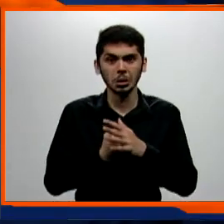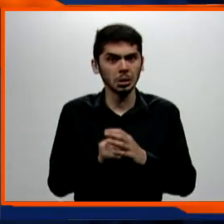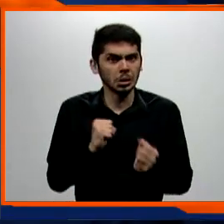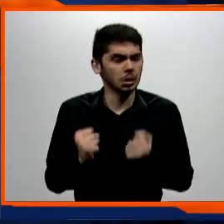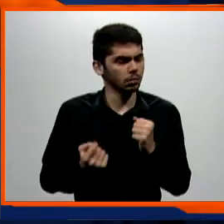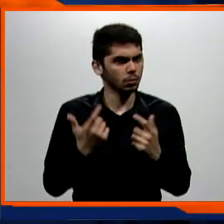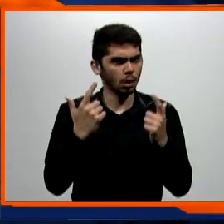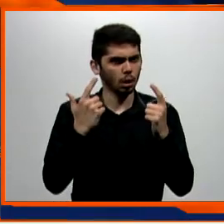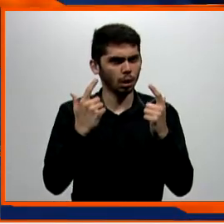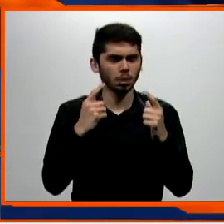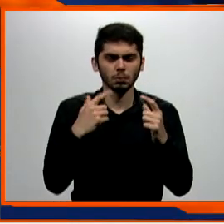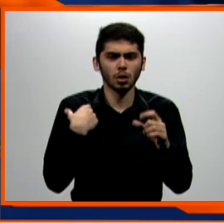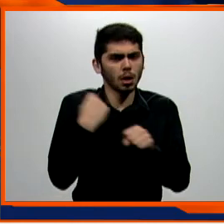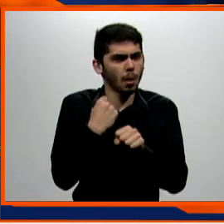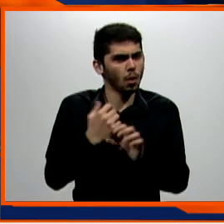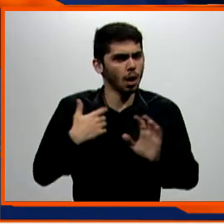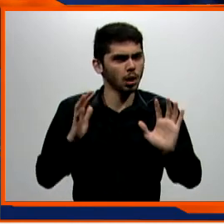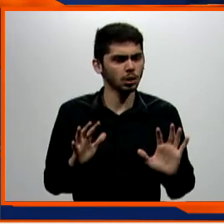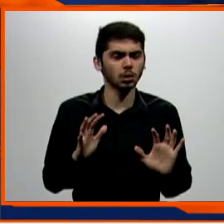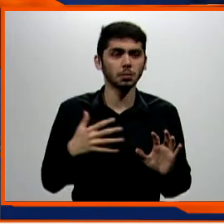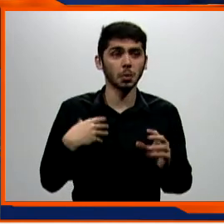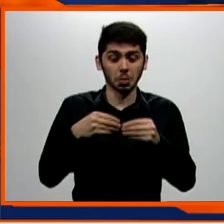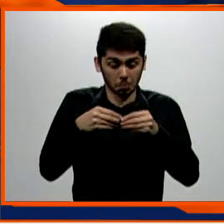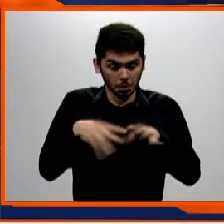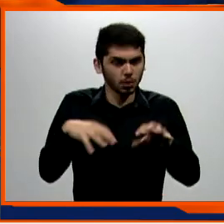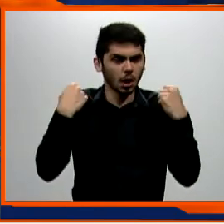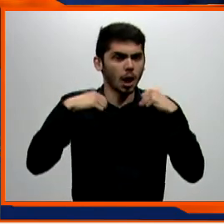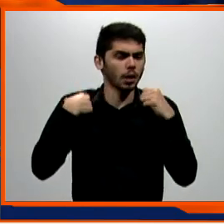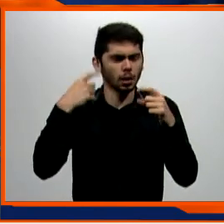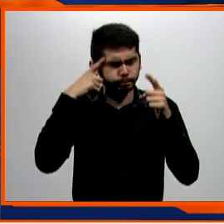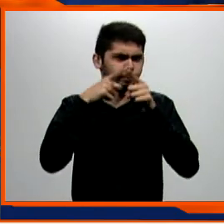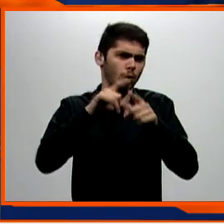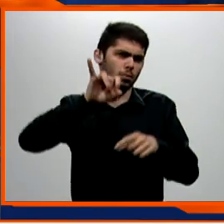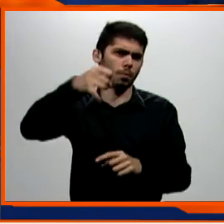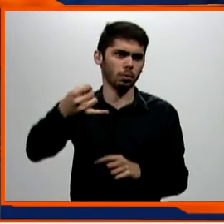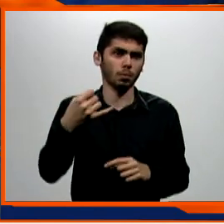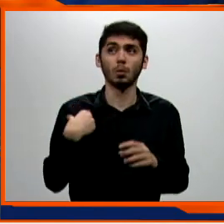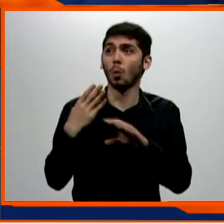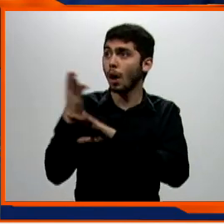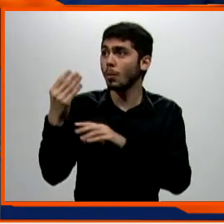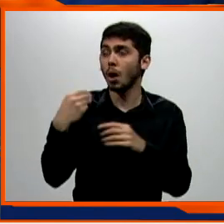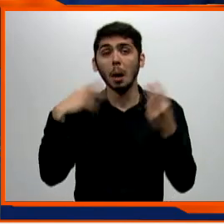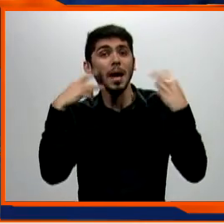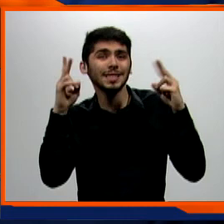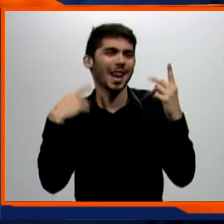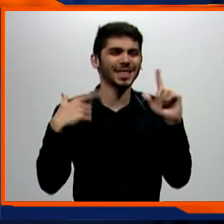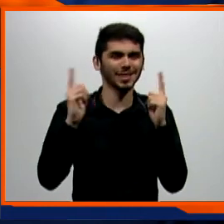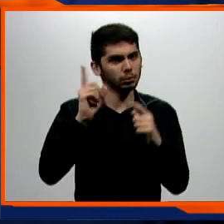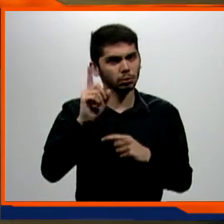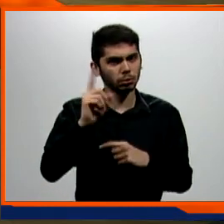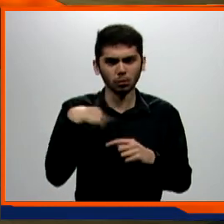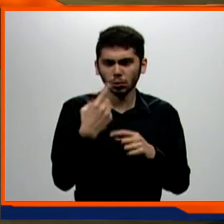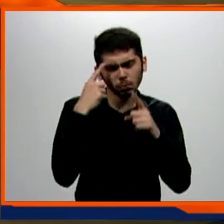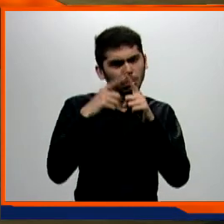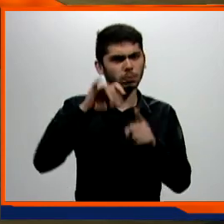trabajo. Desde el primer momento que empezamos a entrenar estamos pensando en que vamos a ir no a pasear, no a participar, sino a salir campeonas